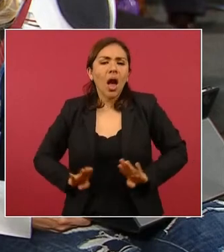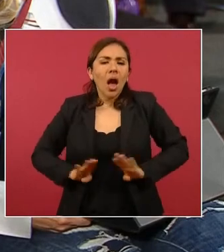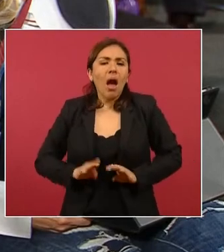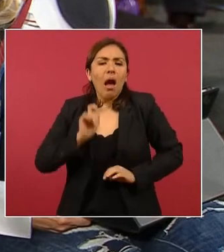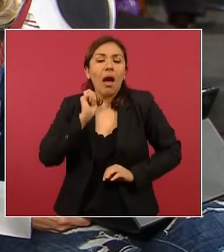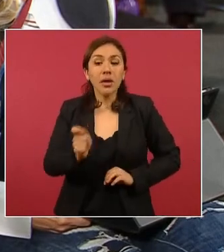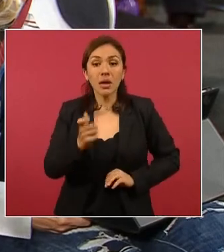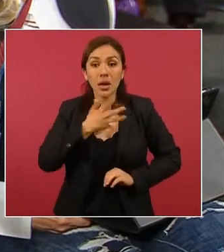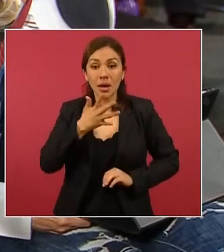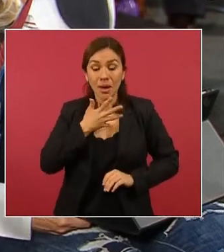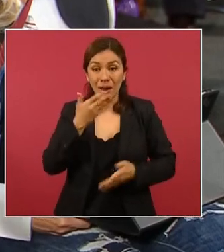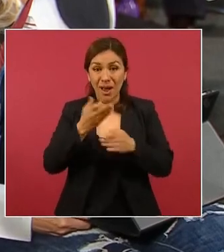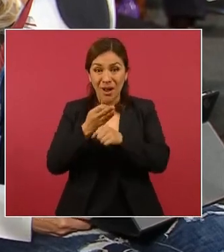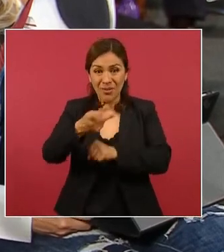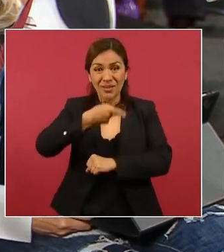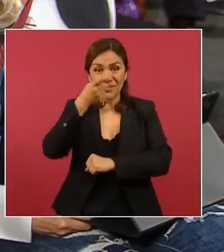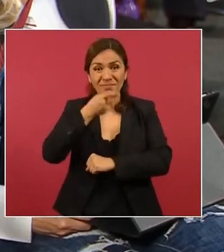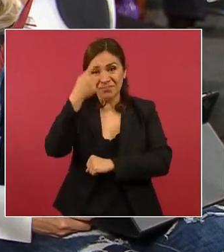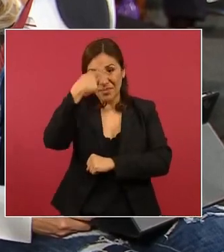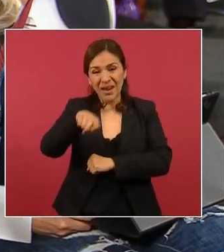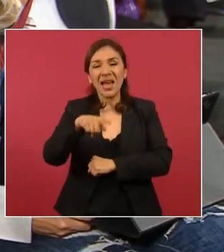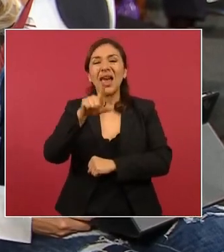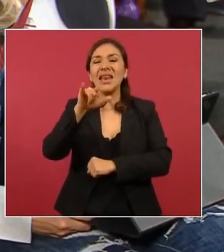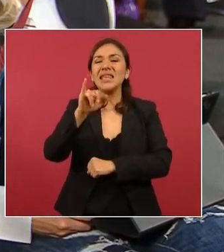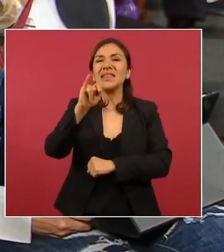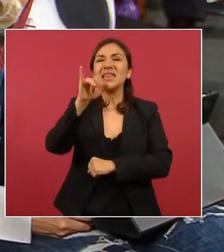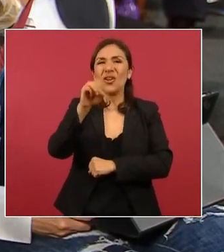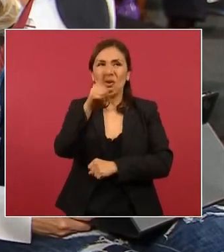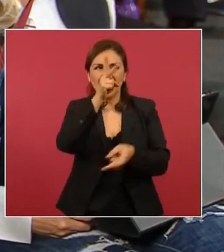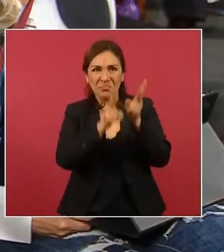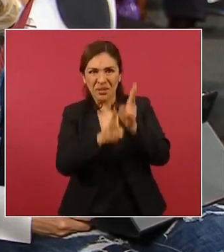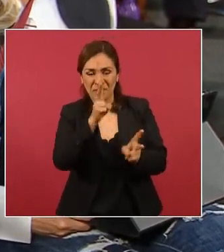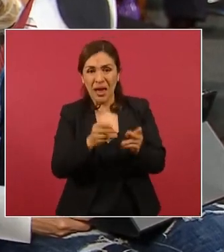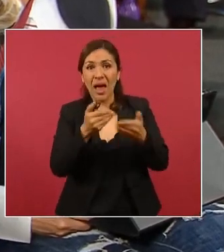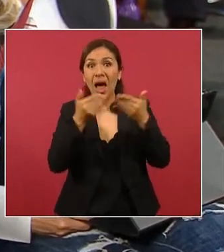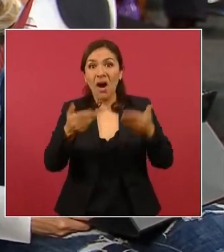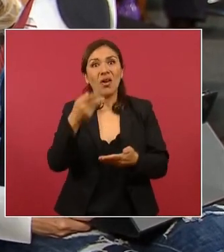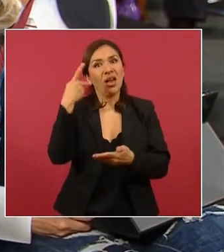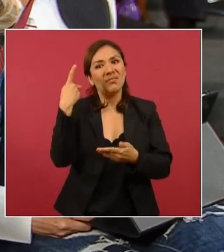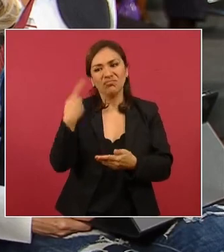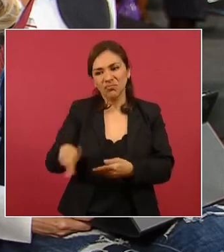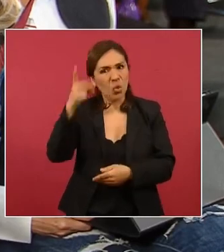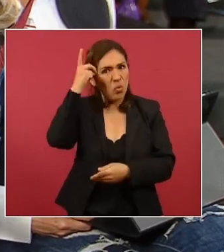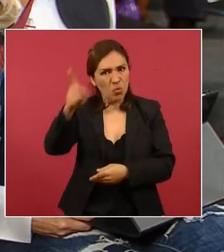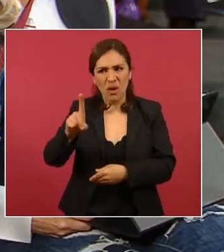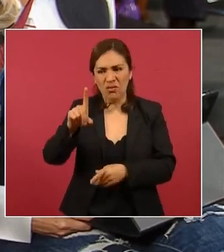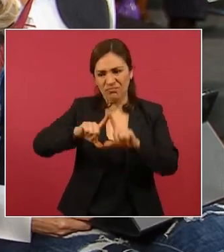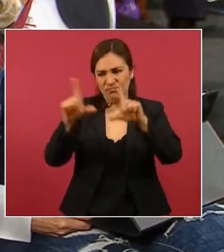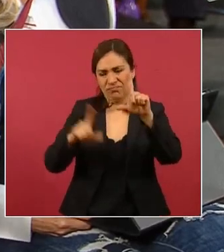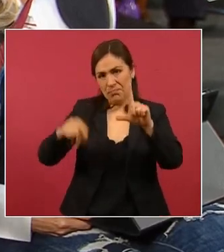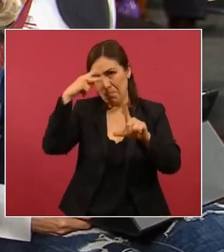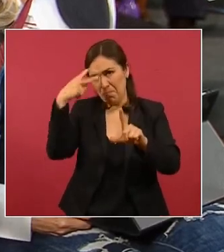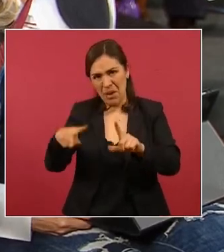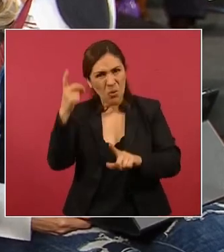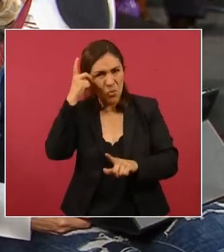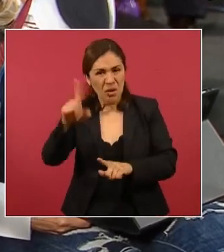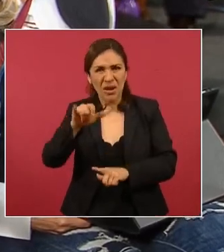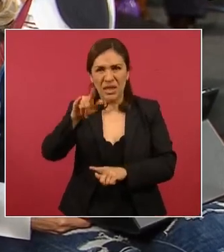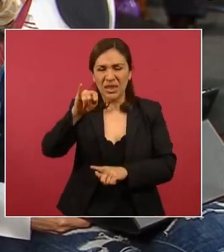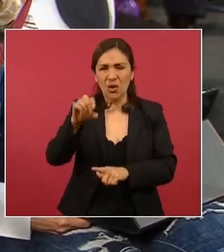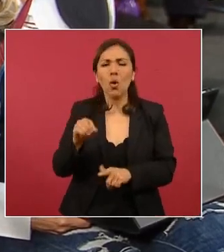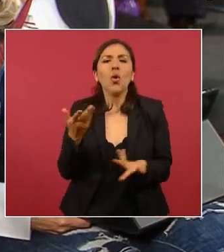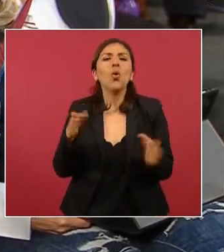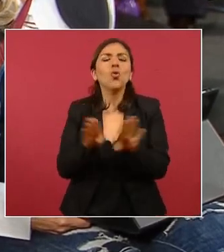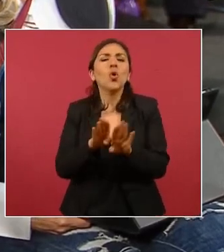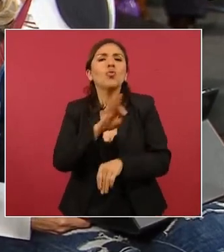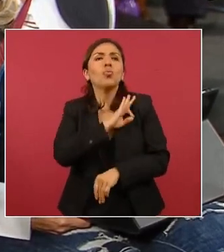a, ahorita que comentaba que le habló también del litio, ahora con la nacionalización del litio, ¿bajo qué condiciones van a